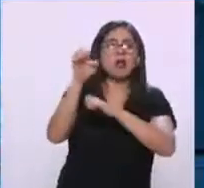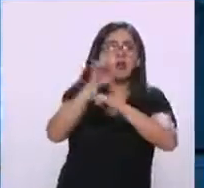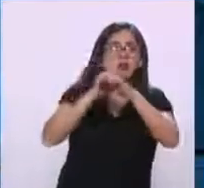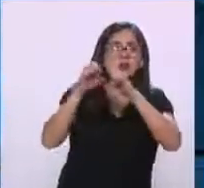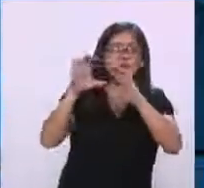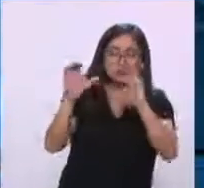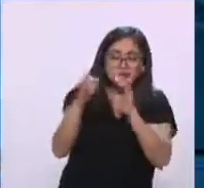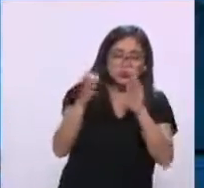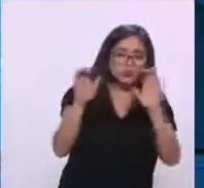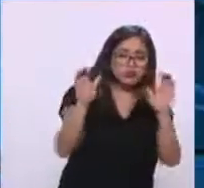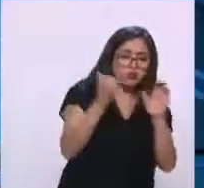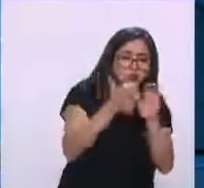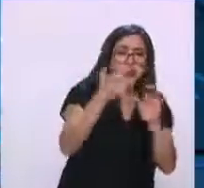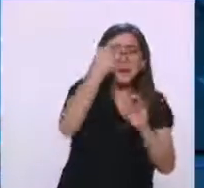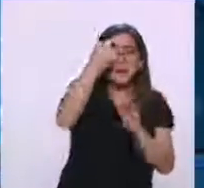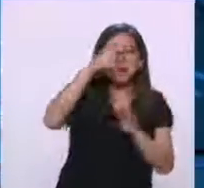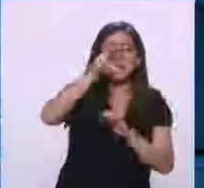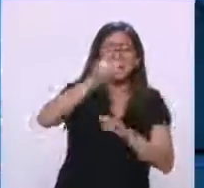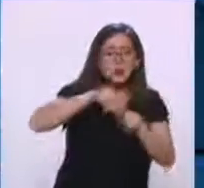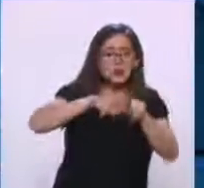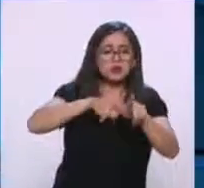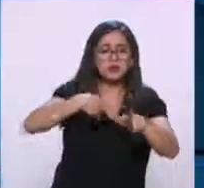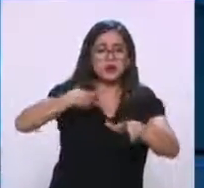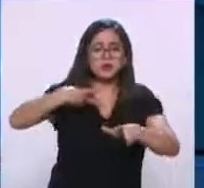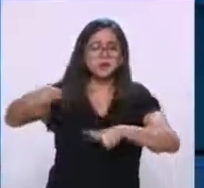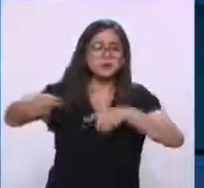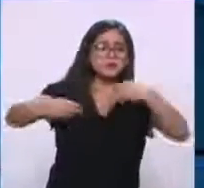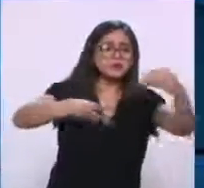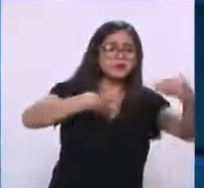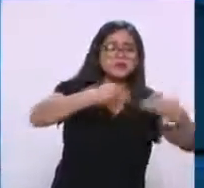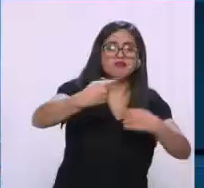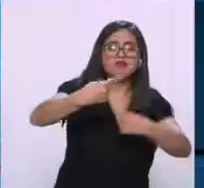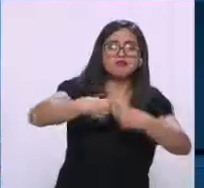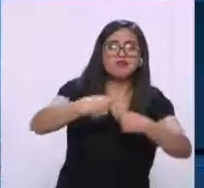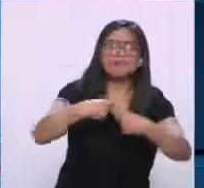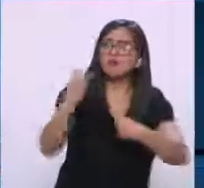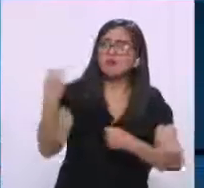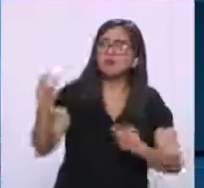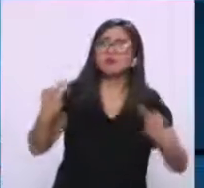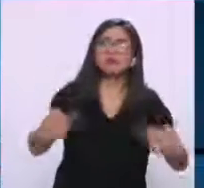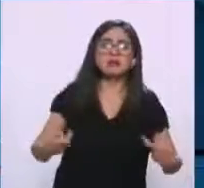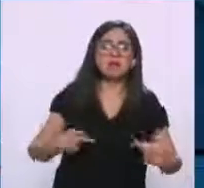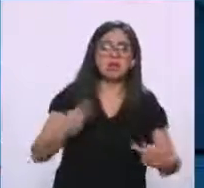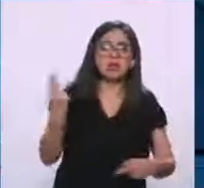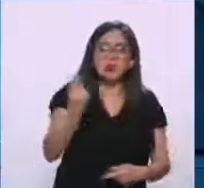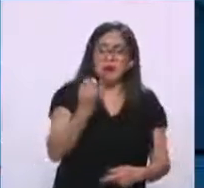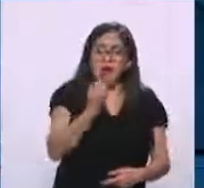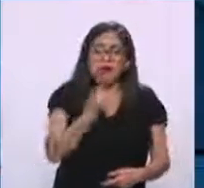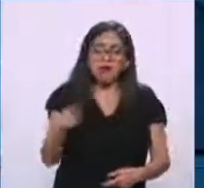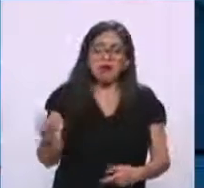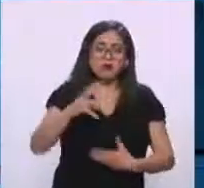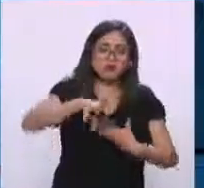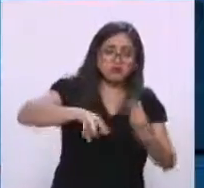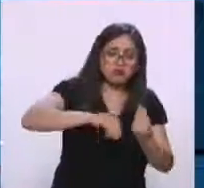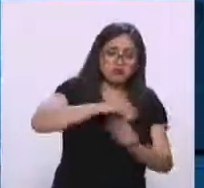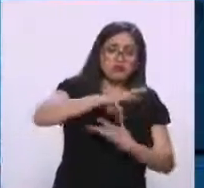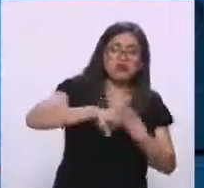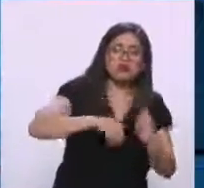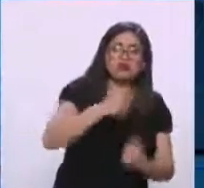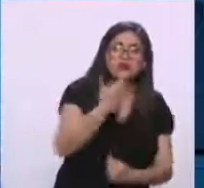el esfuerzo de combatir la pandemia, pues de alguna forma tienen que obtener algún ingreso. Y ahora, ese tipo de circulantes normalmente